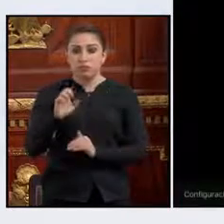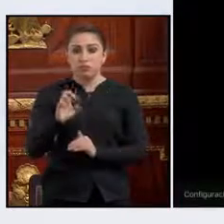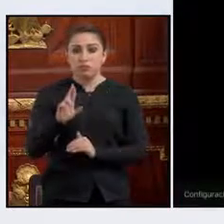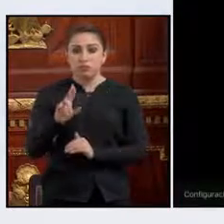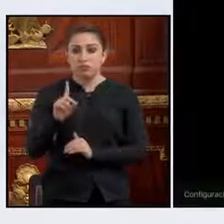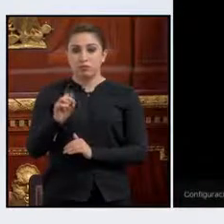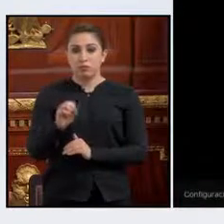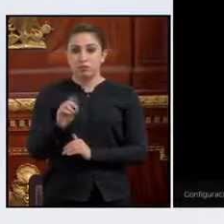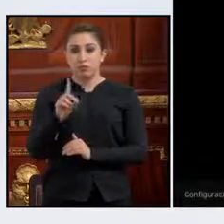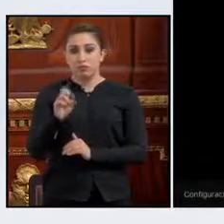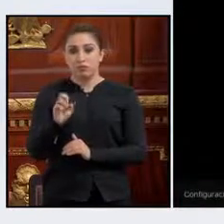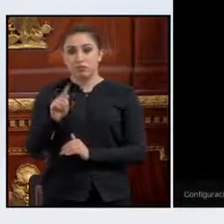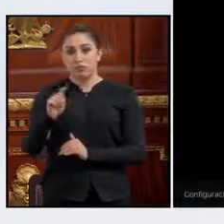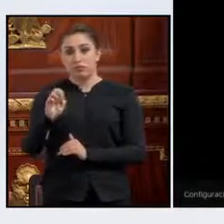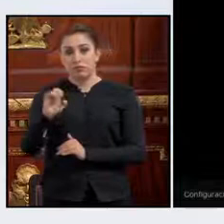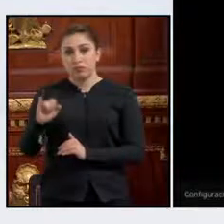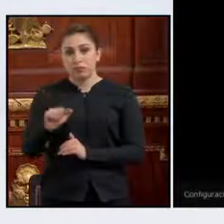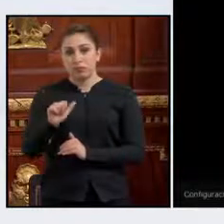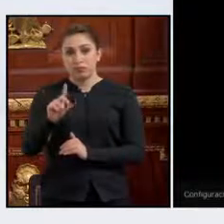Tejada.